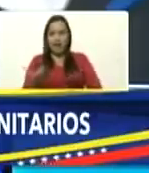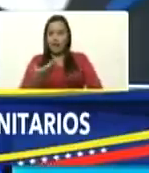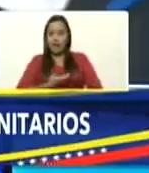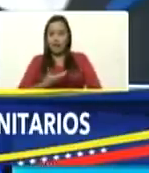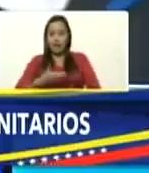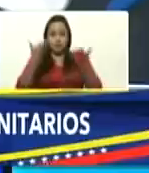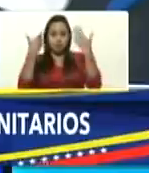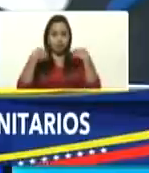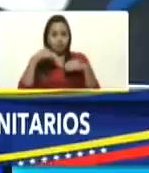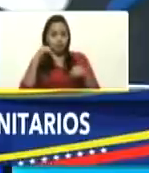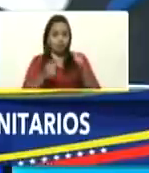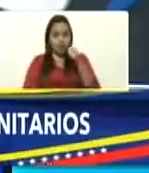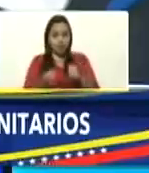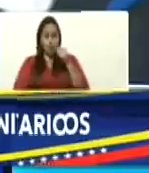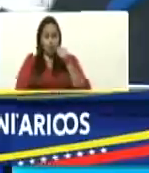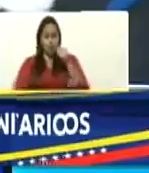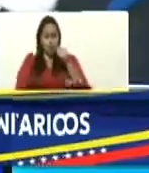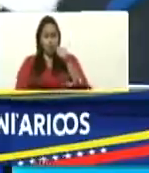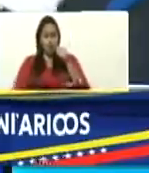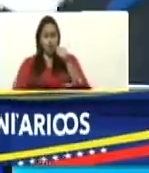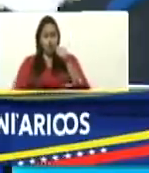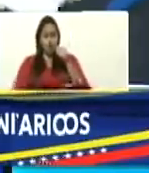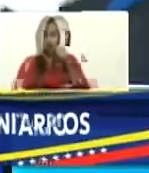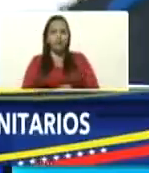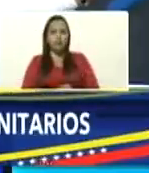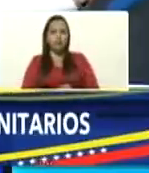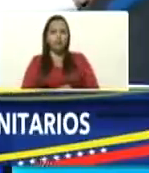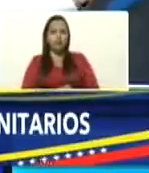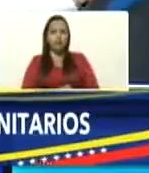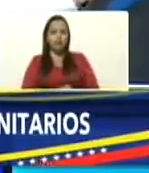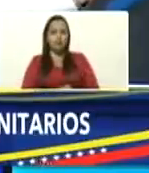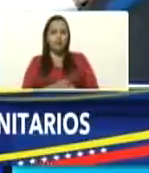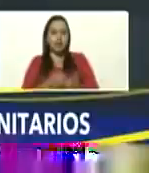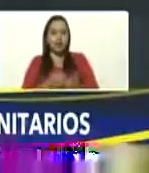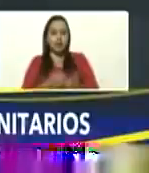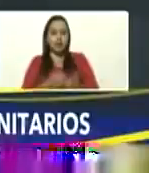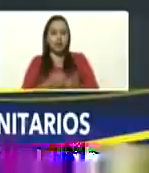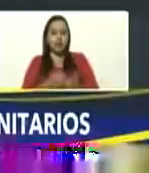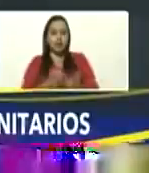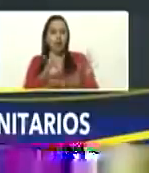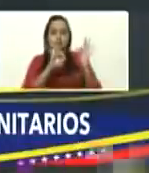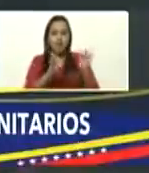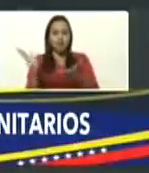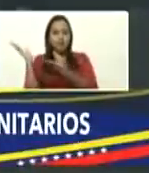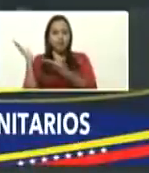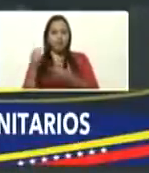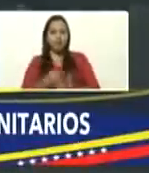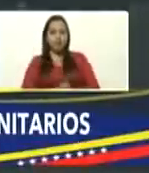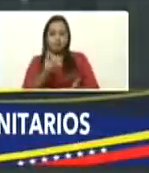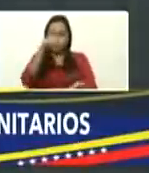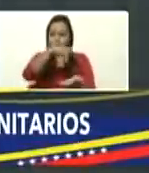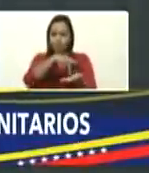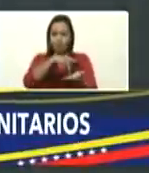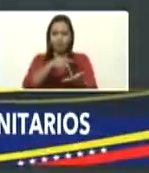de Caracas, Carmen Méndez, invitada especial. presente,